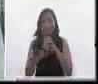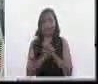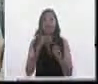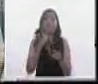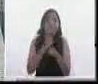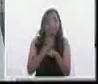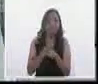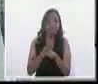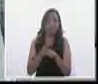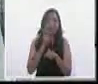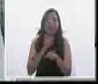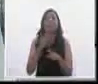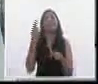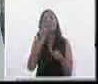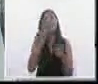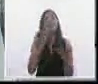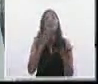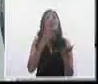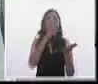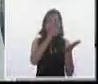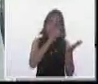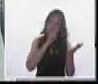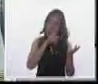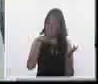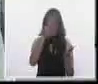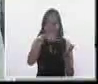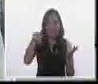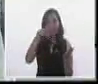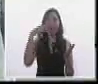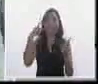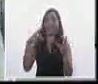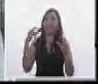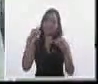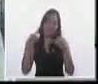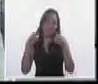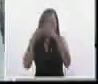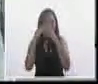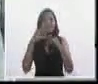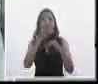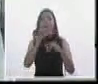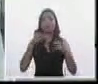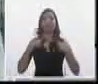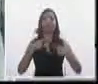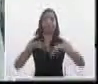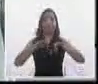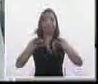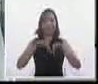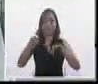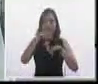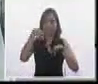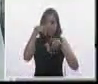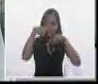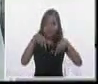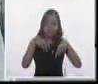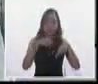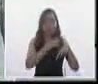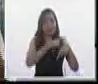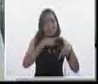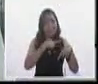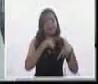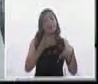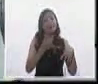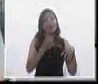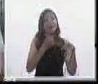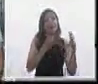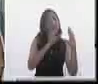primera es sensibilizar al al instituto mismo no a las personas que que laboramos ahí este para que